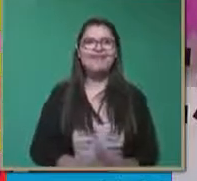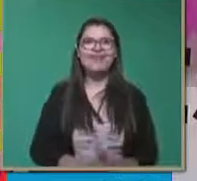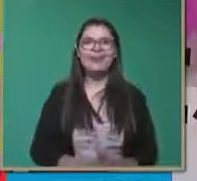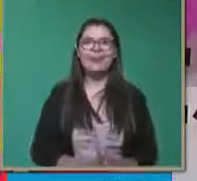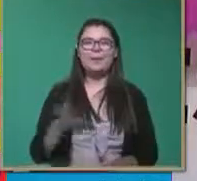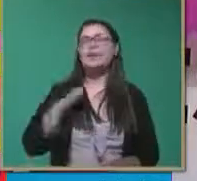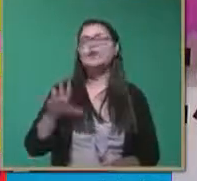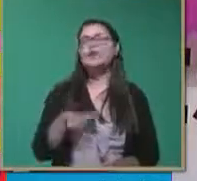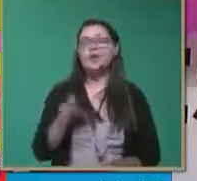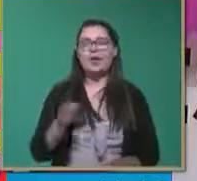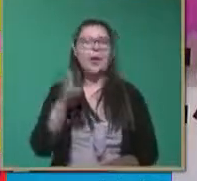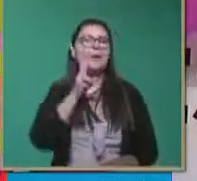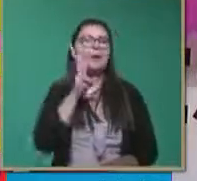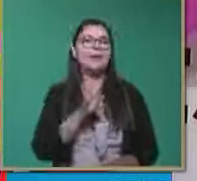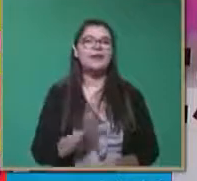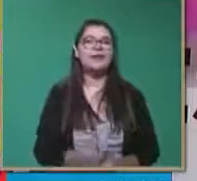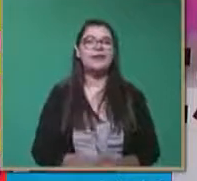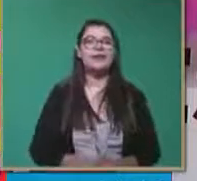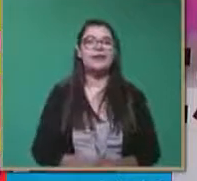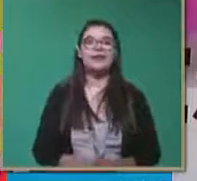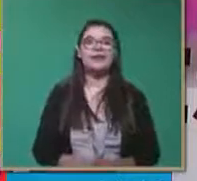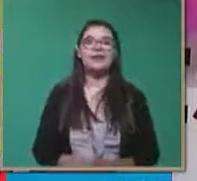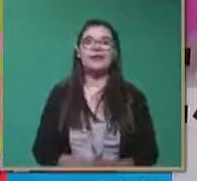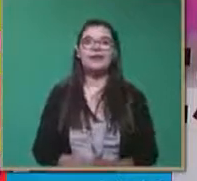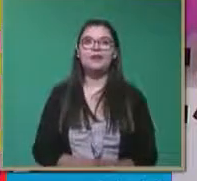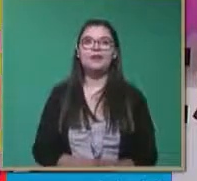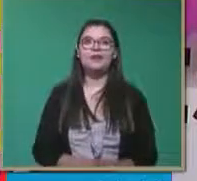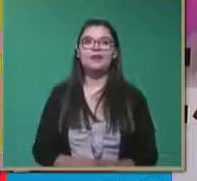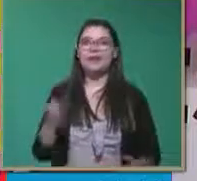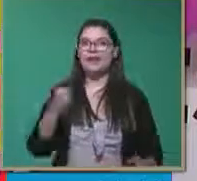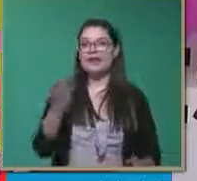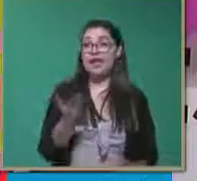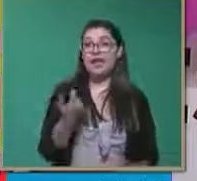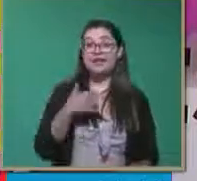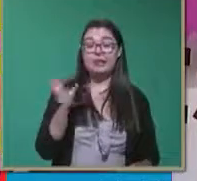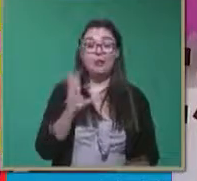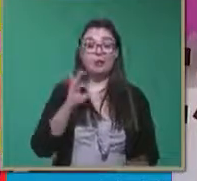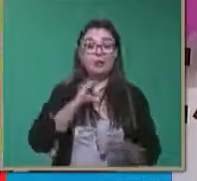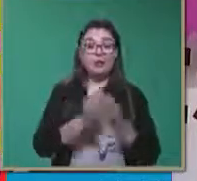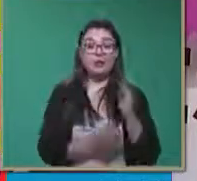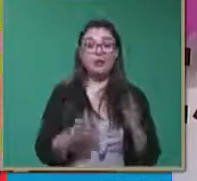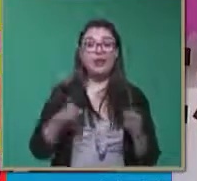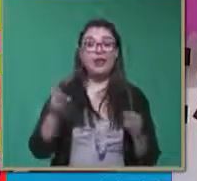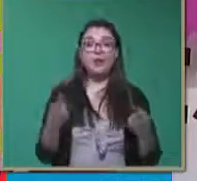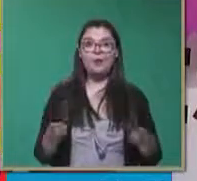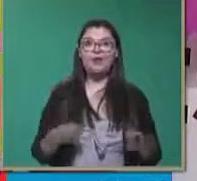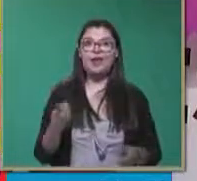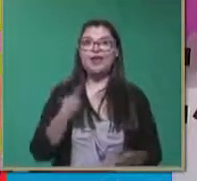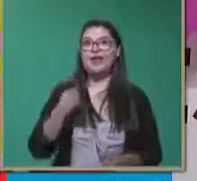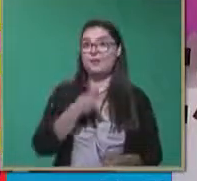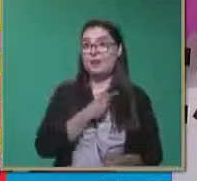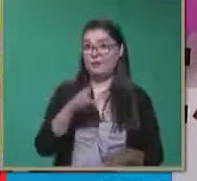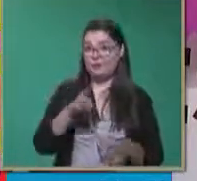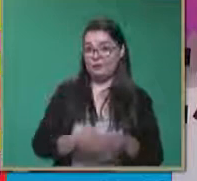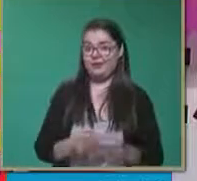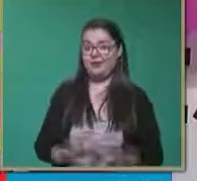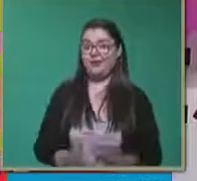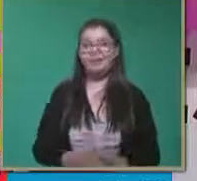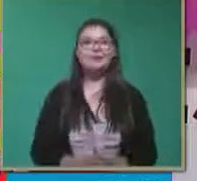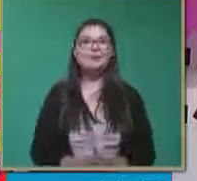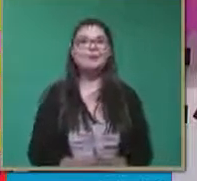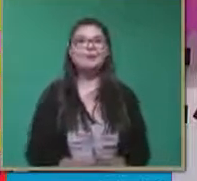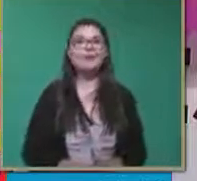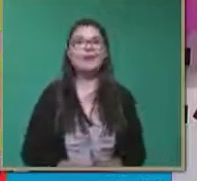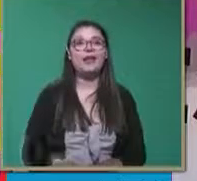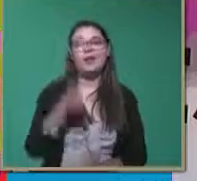a intentarlo. ¿Y qué se hace? Cuando se baja la música, nos tenemos que sentar. Ay, este juego es bien divertido para todos nuestros niños y siempre